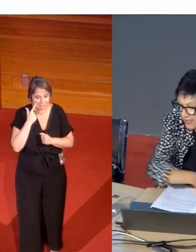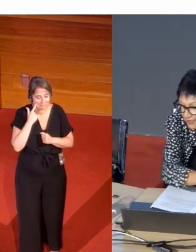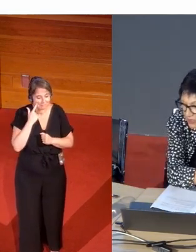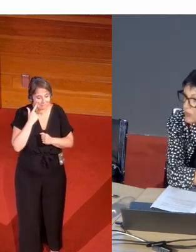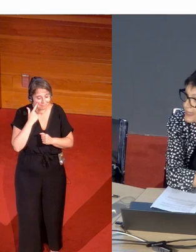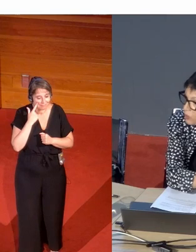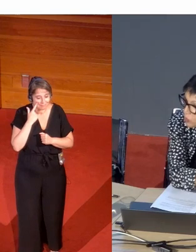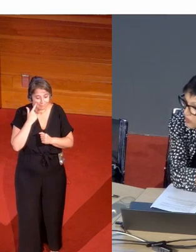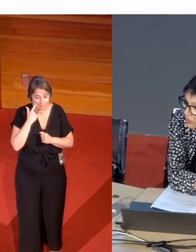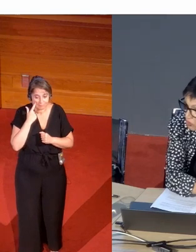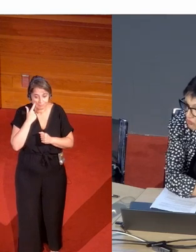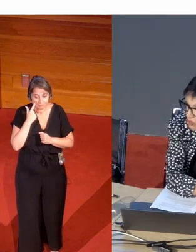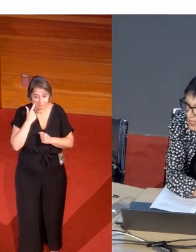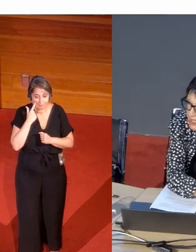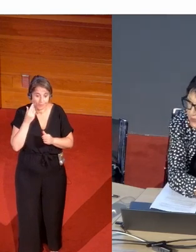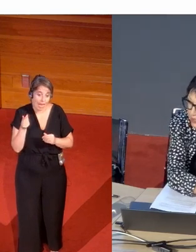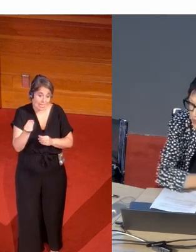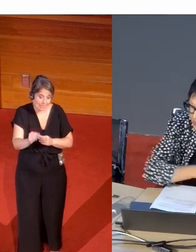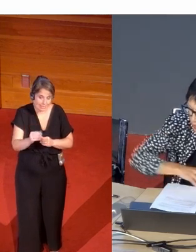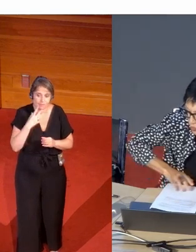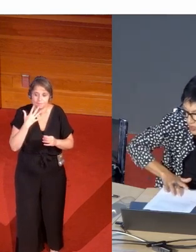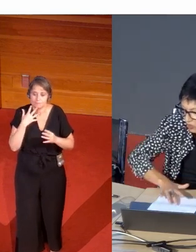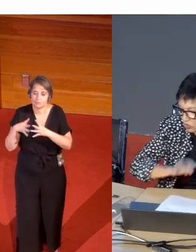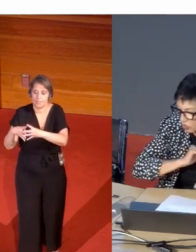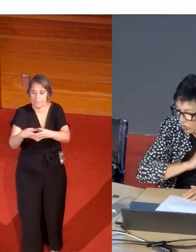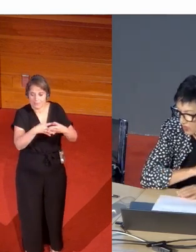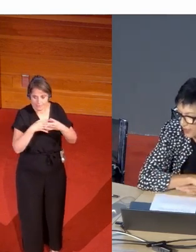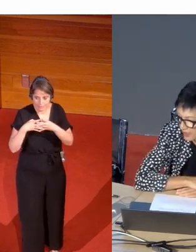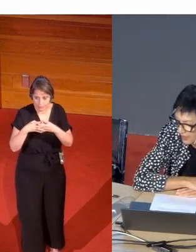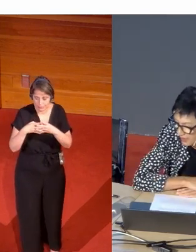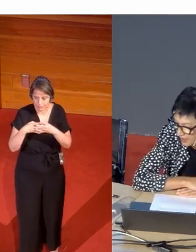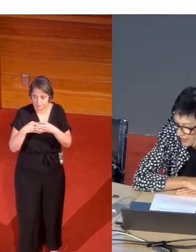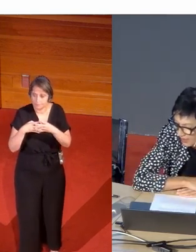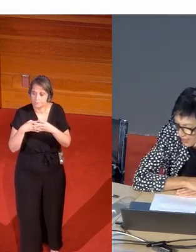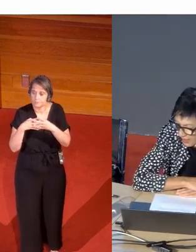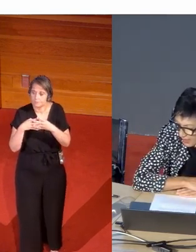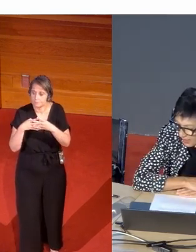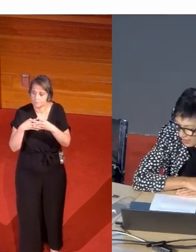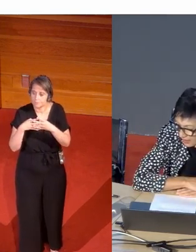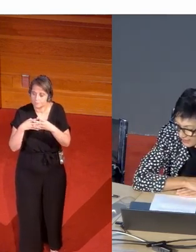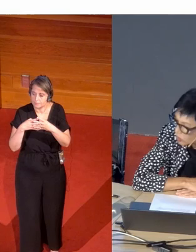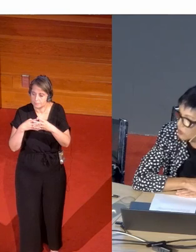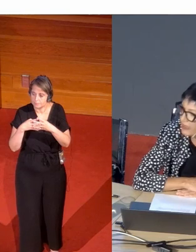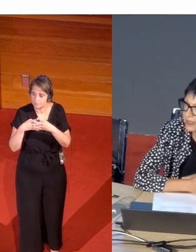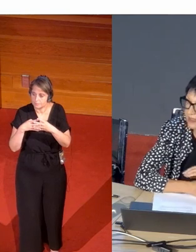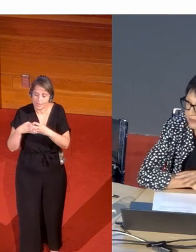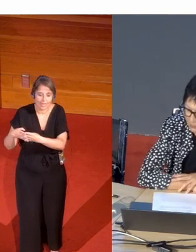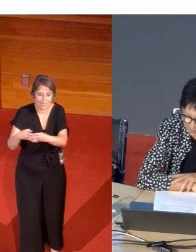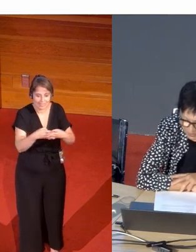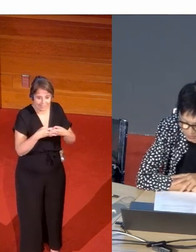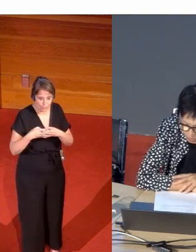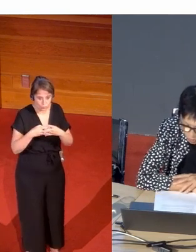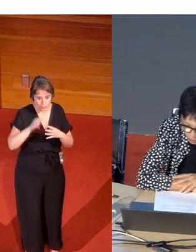eso que decía que tanto en Estados Unidos tanto en Estados Unidos con eh entre los votantes